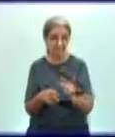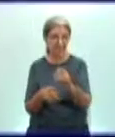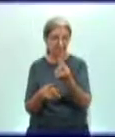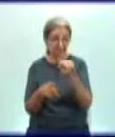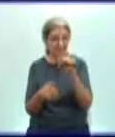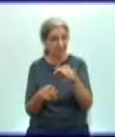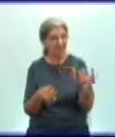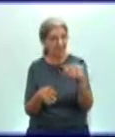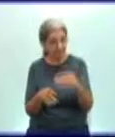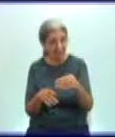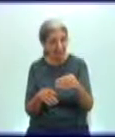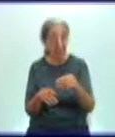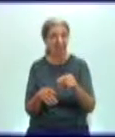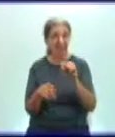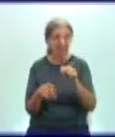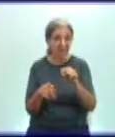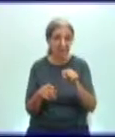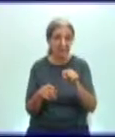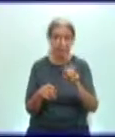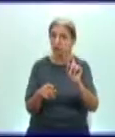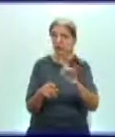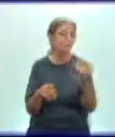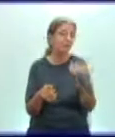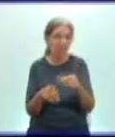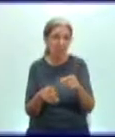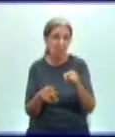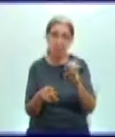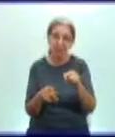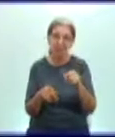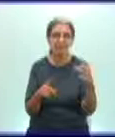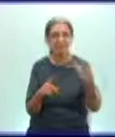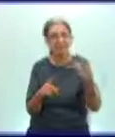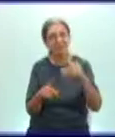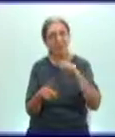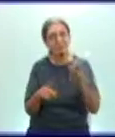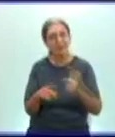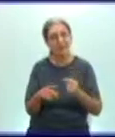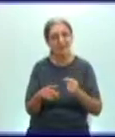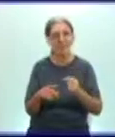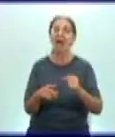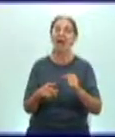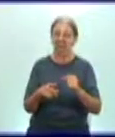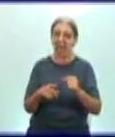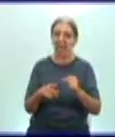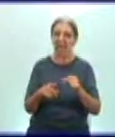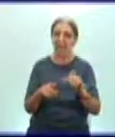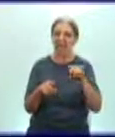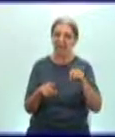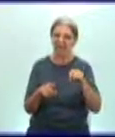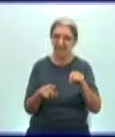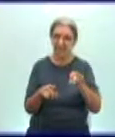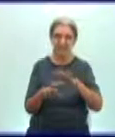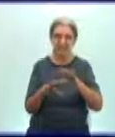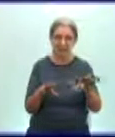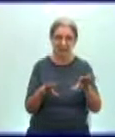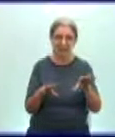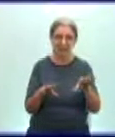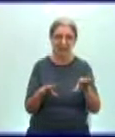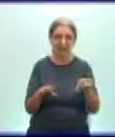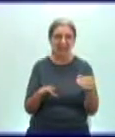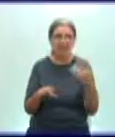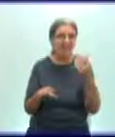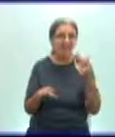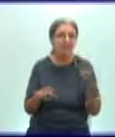usted lee tantas veces como sea necesario. Pero que encuentra en este fragmento que hay una denuncia, ya aparece ahí la